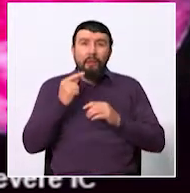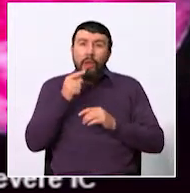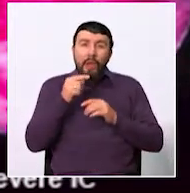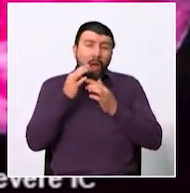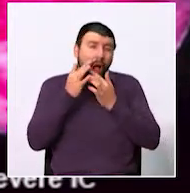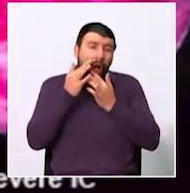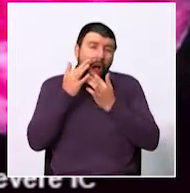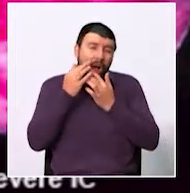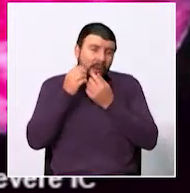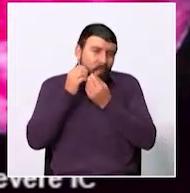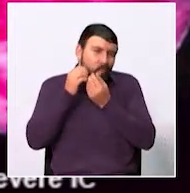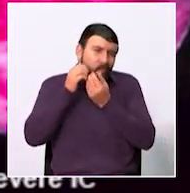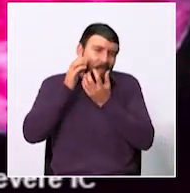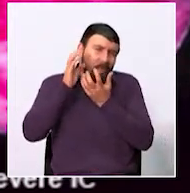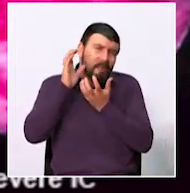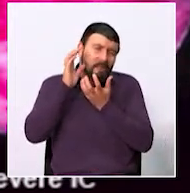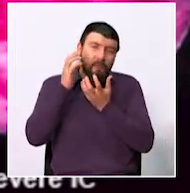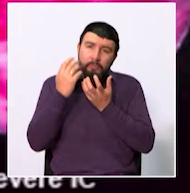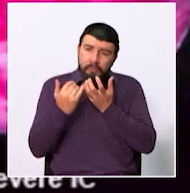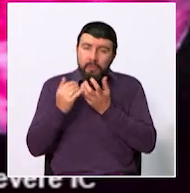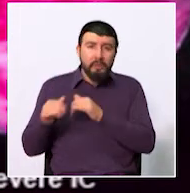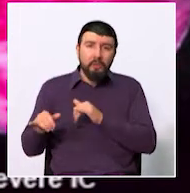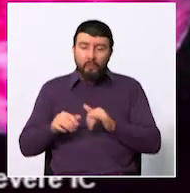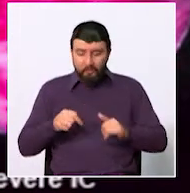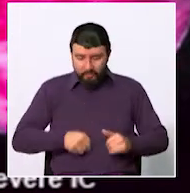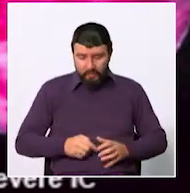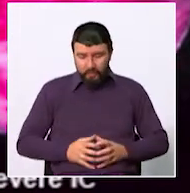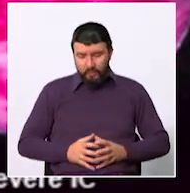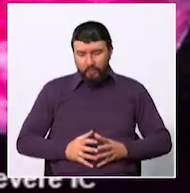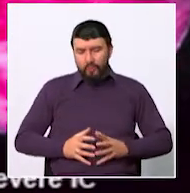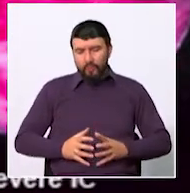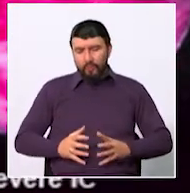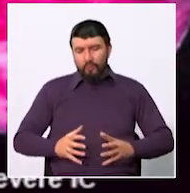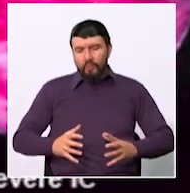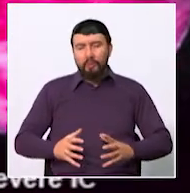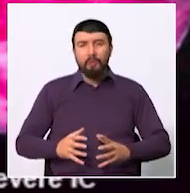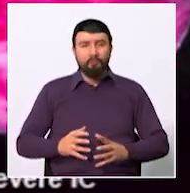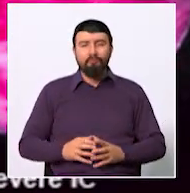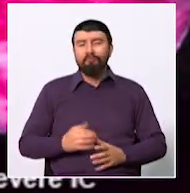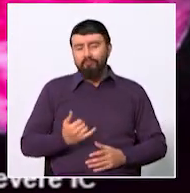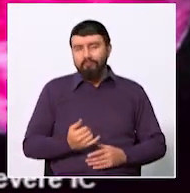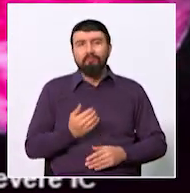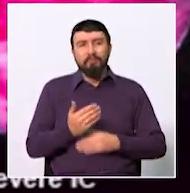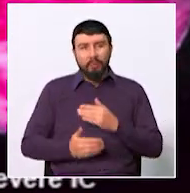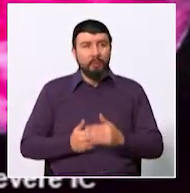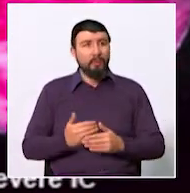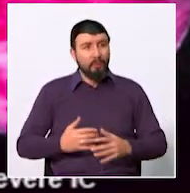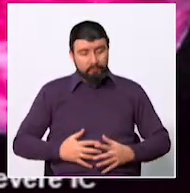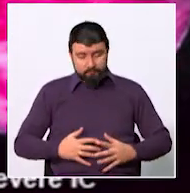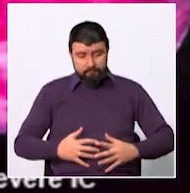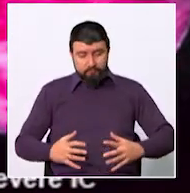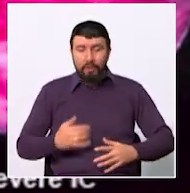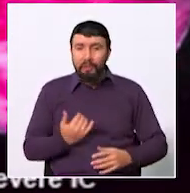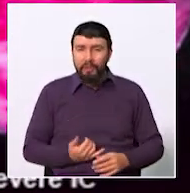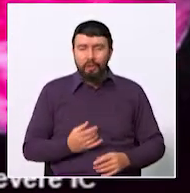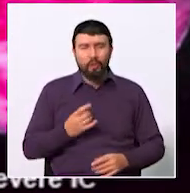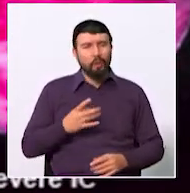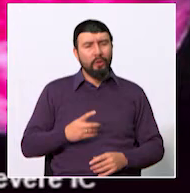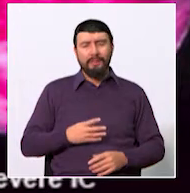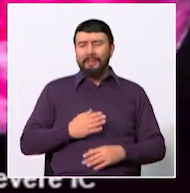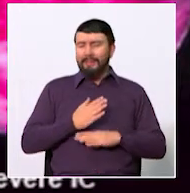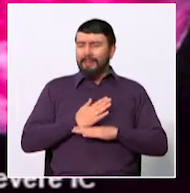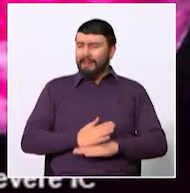cuando empieza a extenderse la vejiga eso se agarra bajando y esto da proceso inflamatorio el dolor es terrible